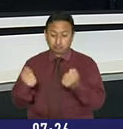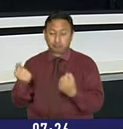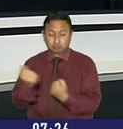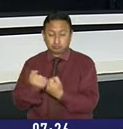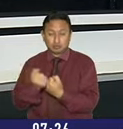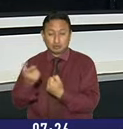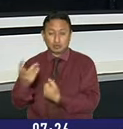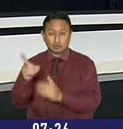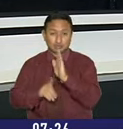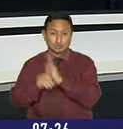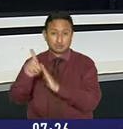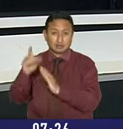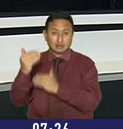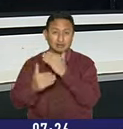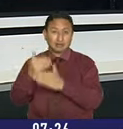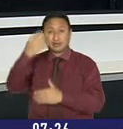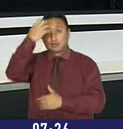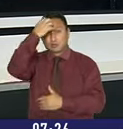educativos.